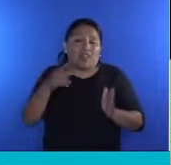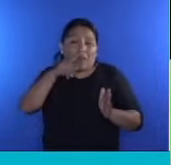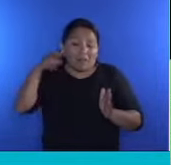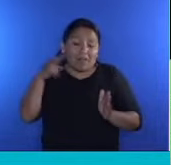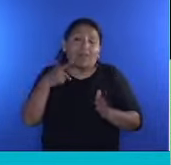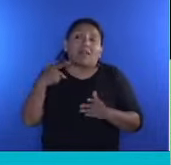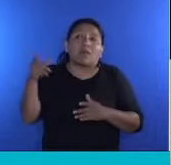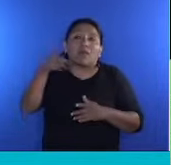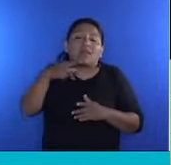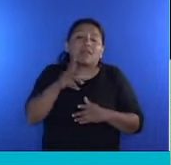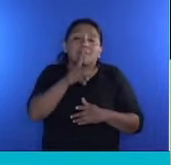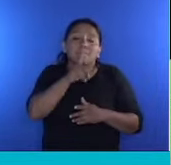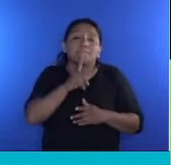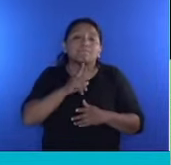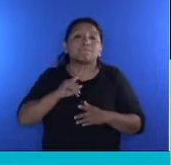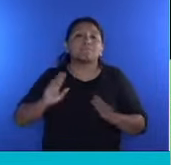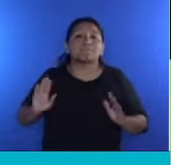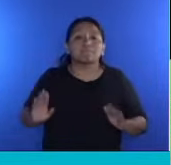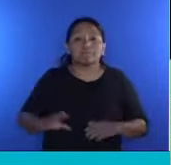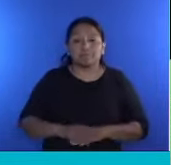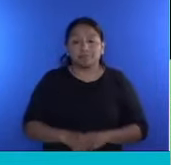nada.